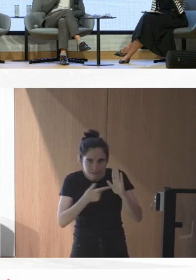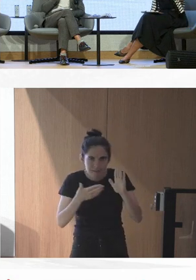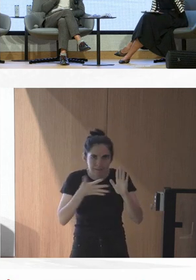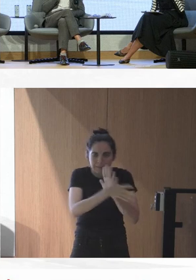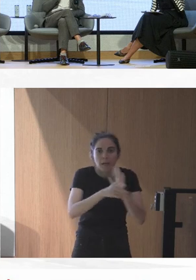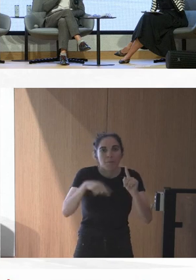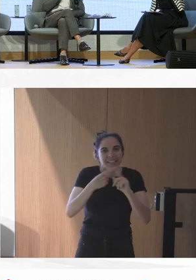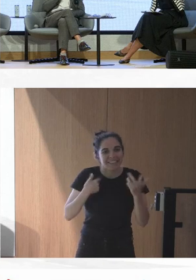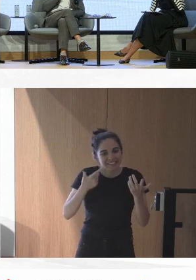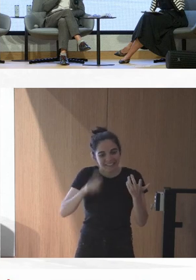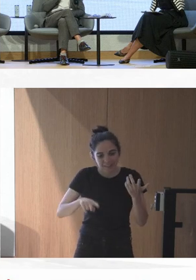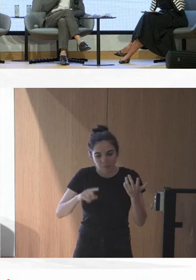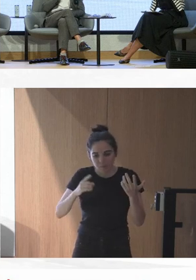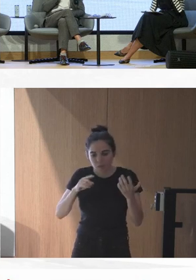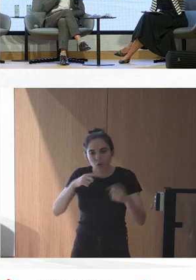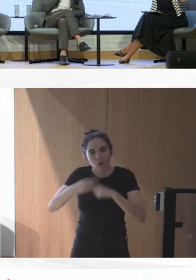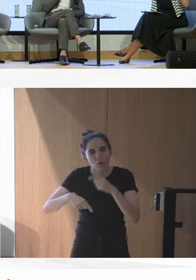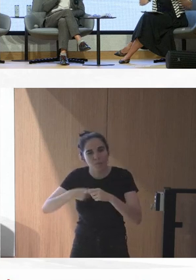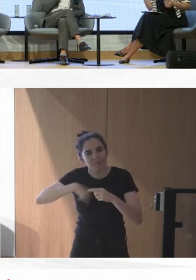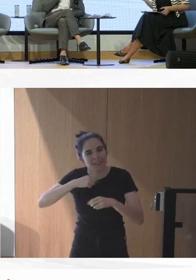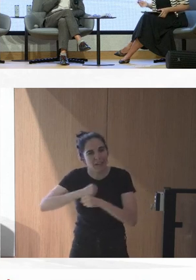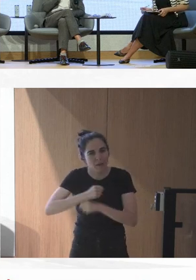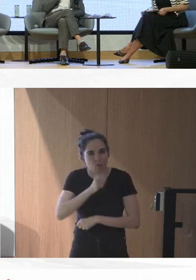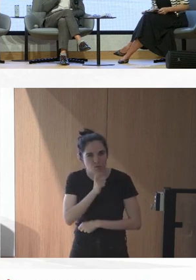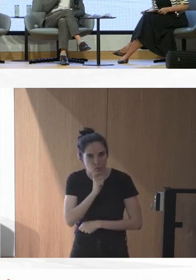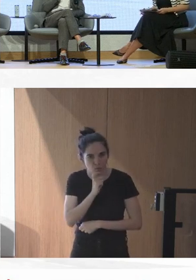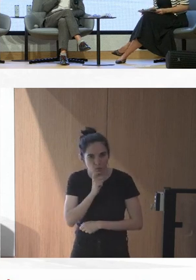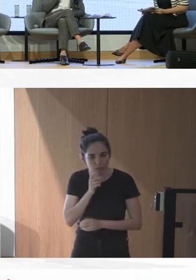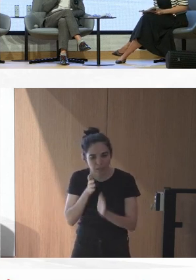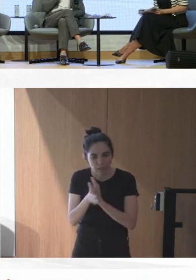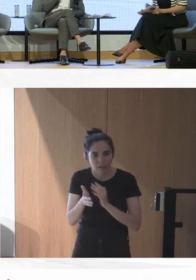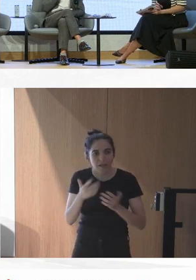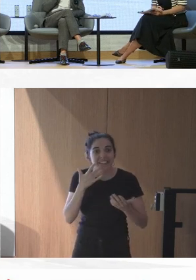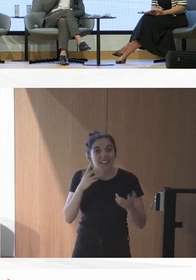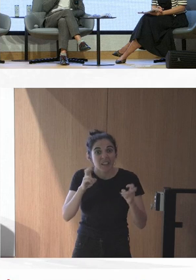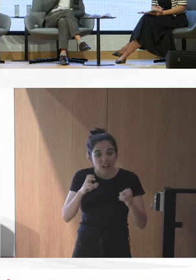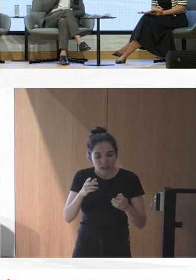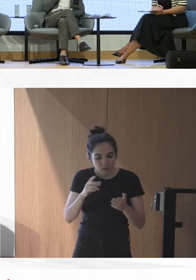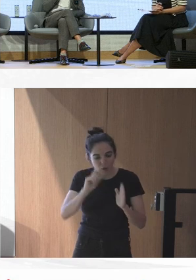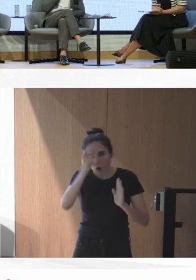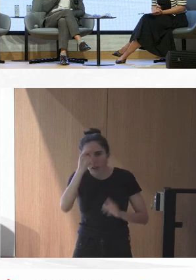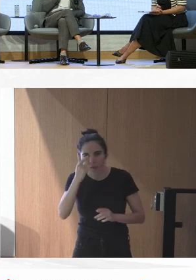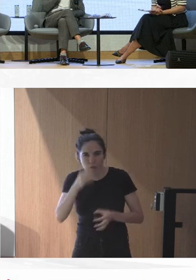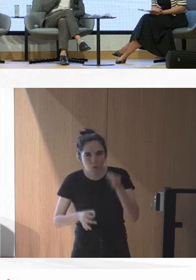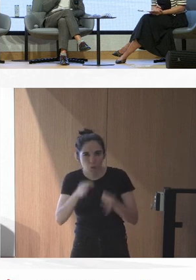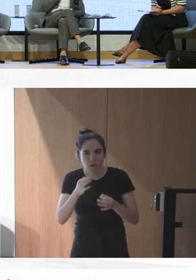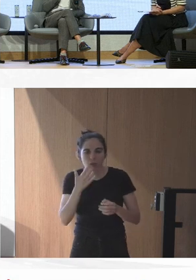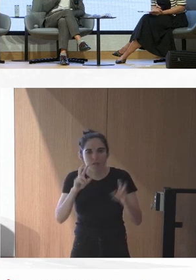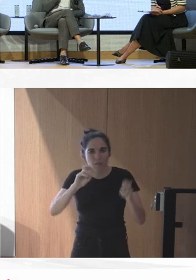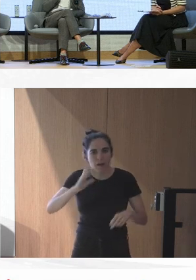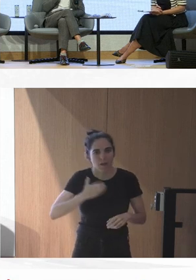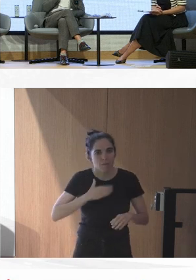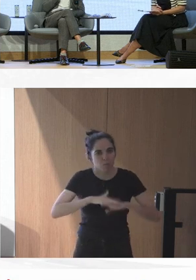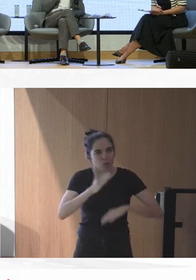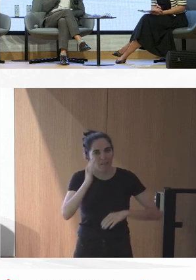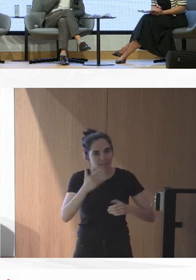que eso lleva a no visibilizar los efectos nocivos de conceptos jurídicos como la inimputabilidad y las medidas de